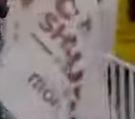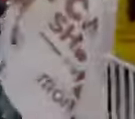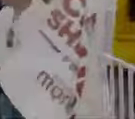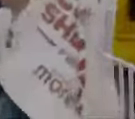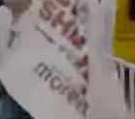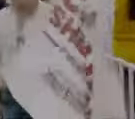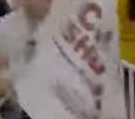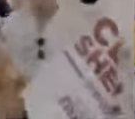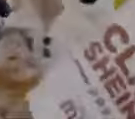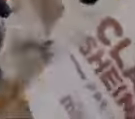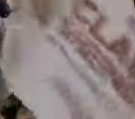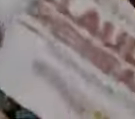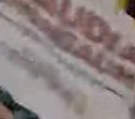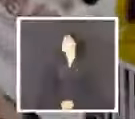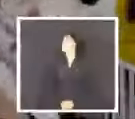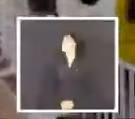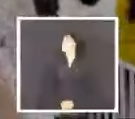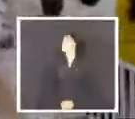Sheinbaum.